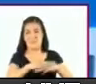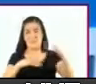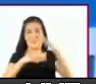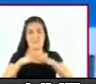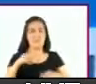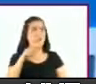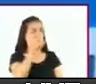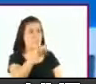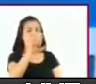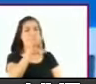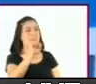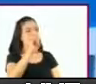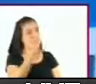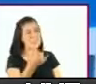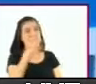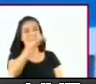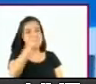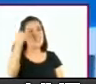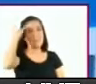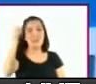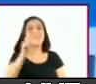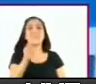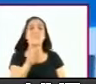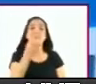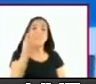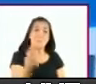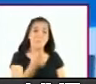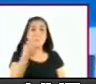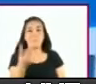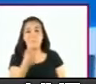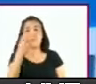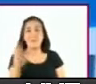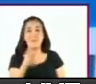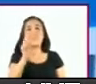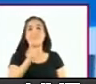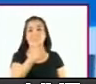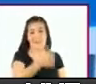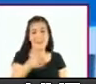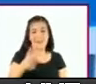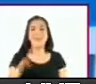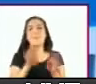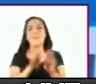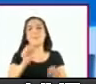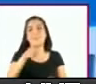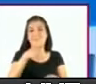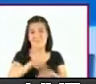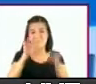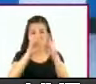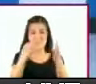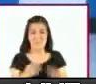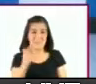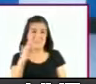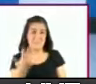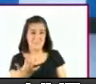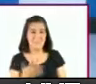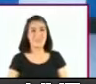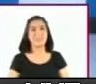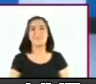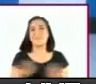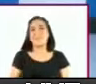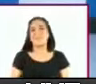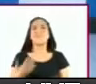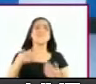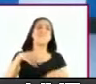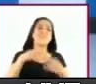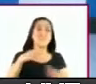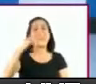imaginas, Leslie, contar todos los bloques para saber el número que habrá en la figura 50. Nos